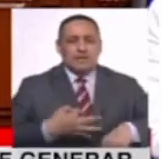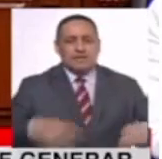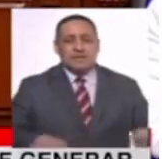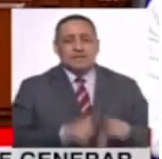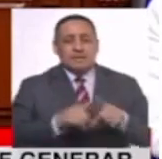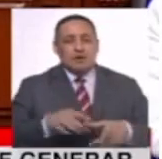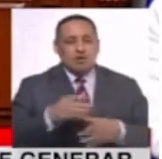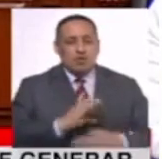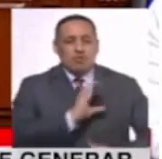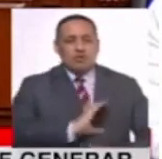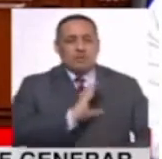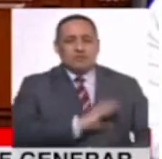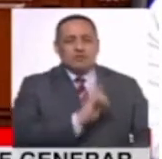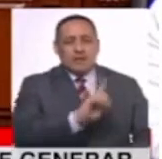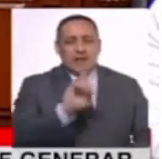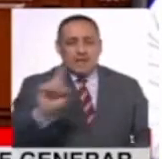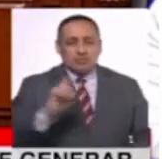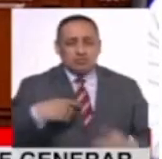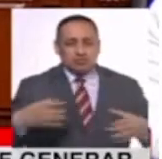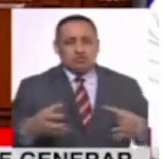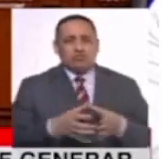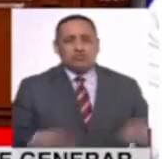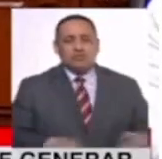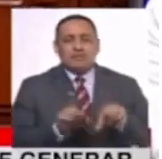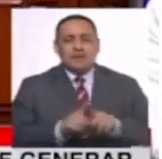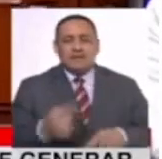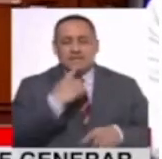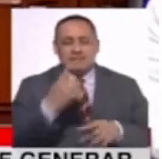y el comportamiento de cada uno de nosotros